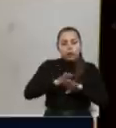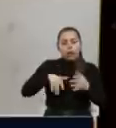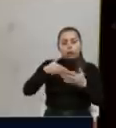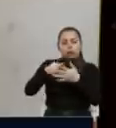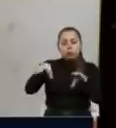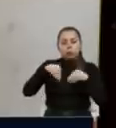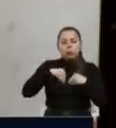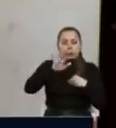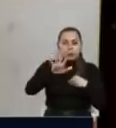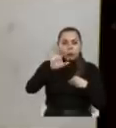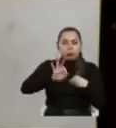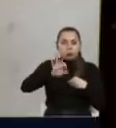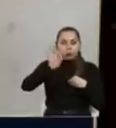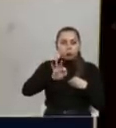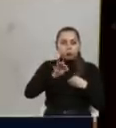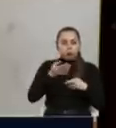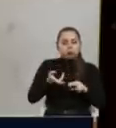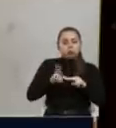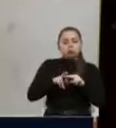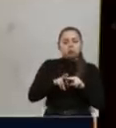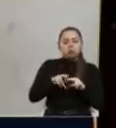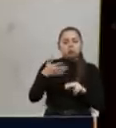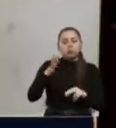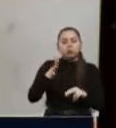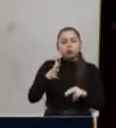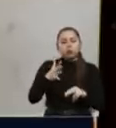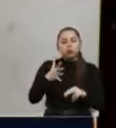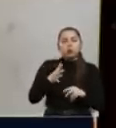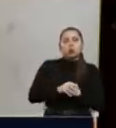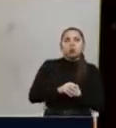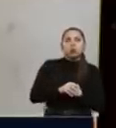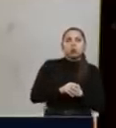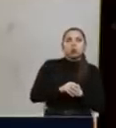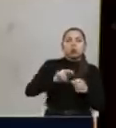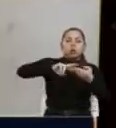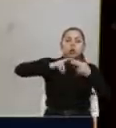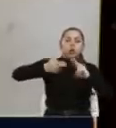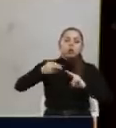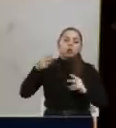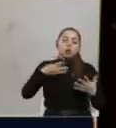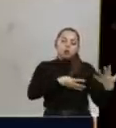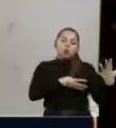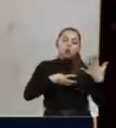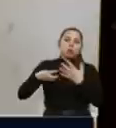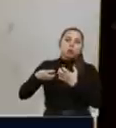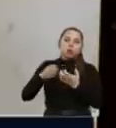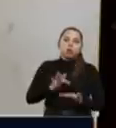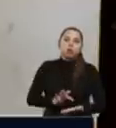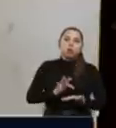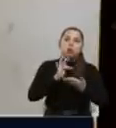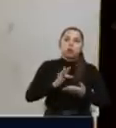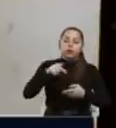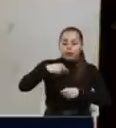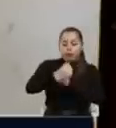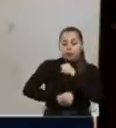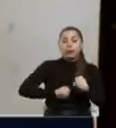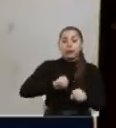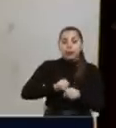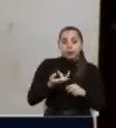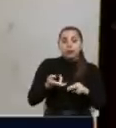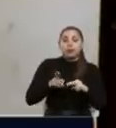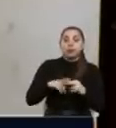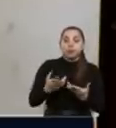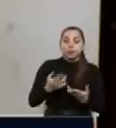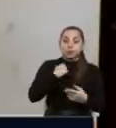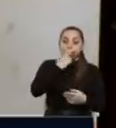5%, equivale a incautar más de 800 toneladas este año. Y ese es